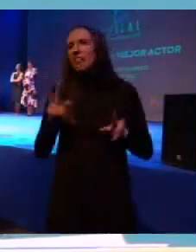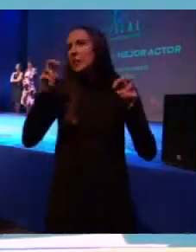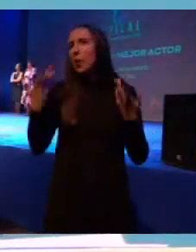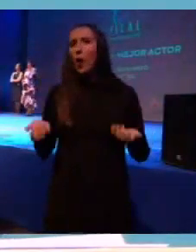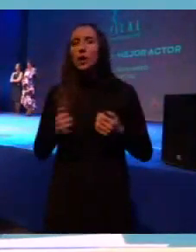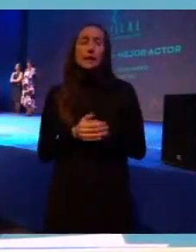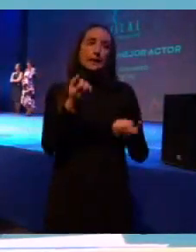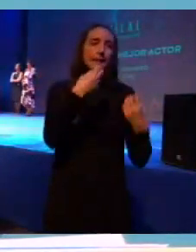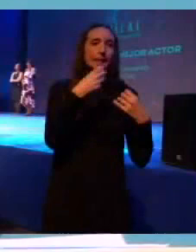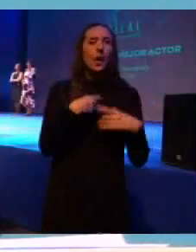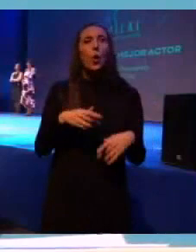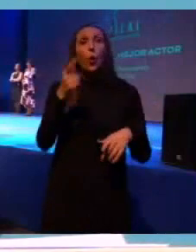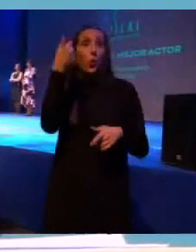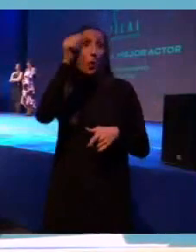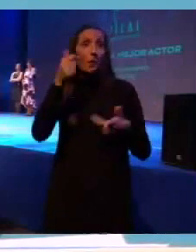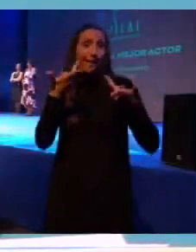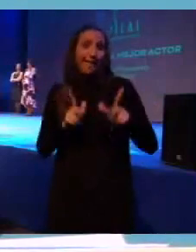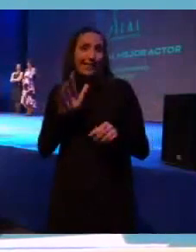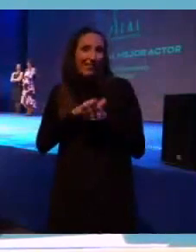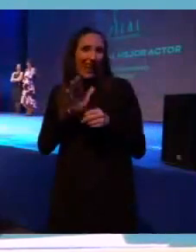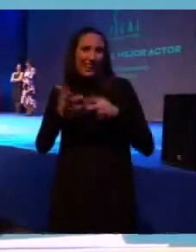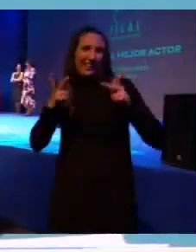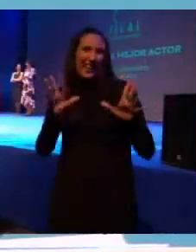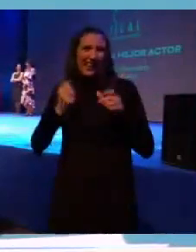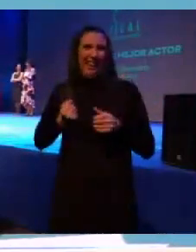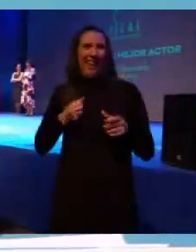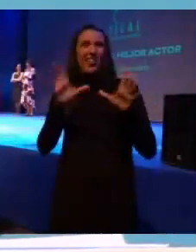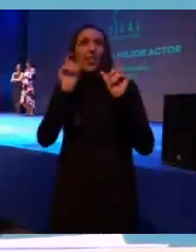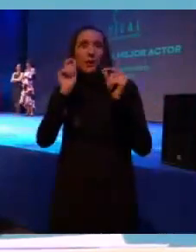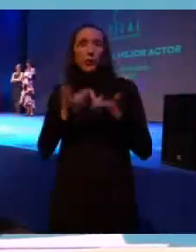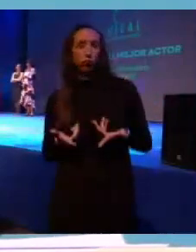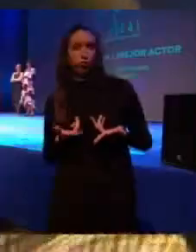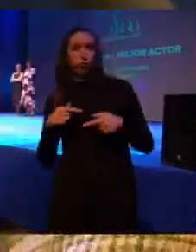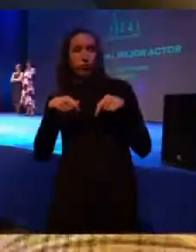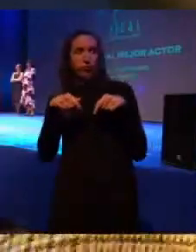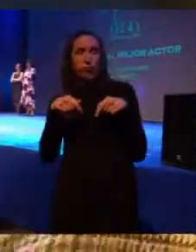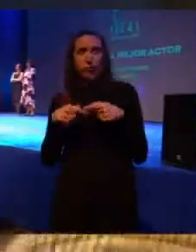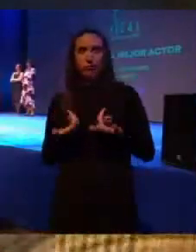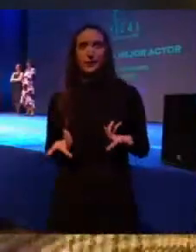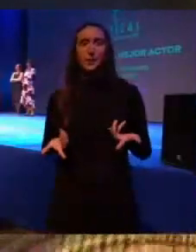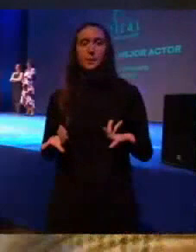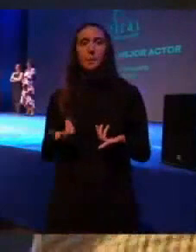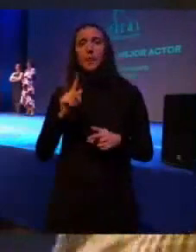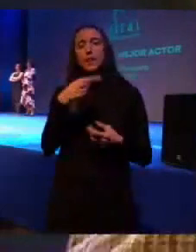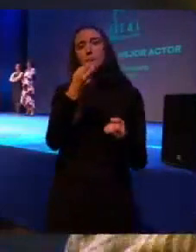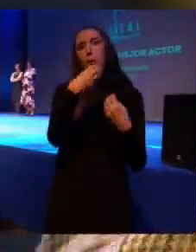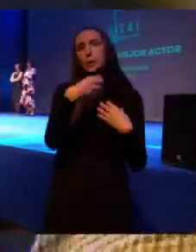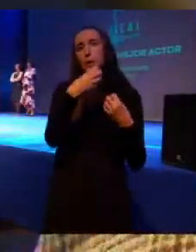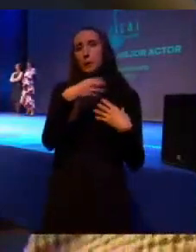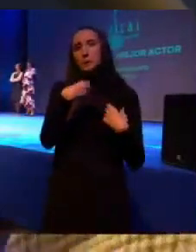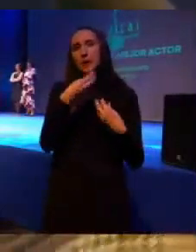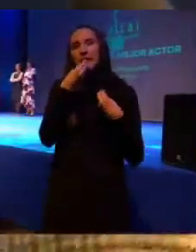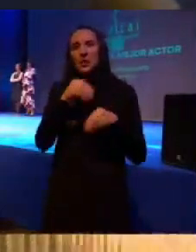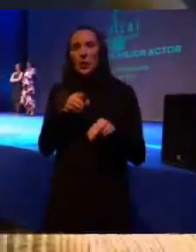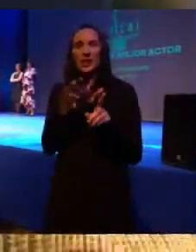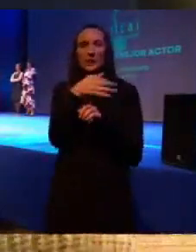un tío que se pasa cagando 10 minutos en un baño. Ahí ya empecé a temblar, ¿no? Luego me empezó a contar un poco la historia, todo lo que